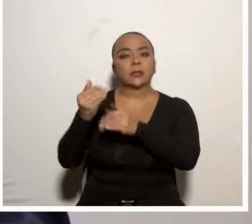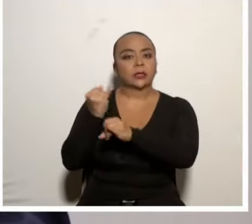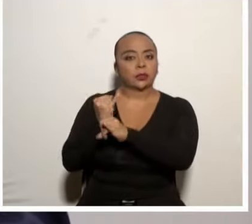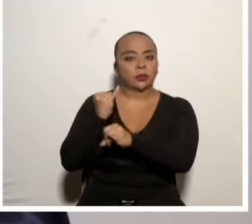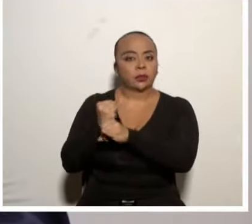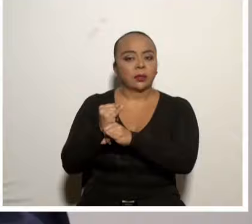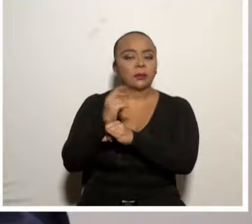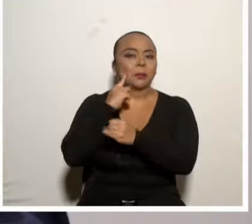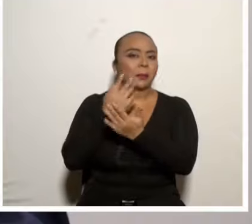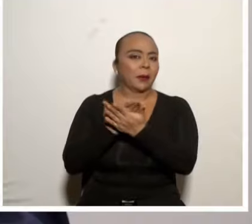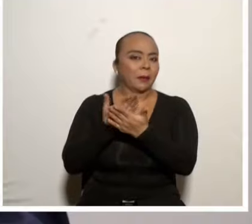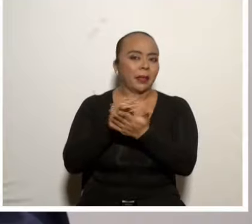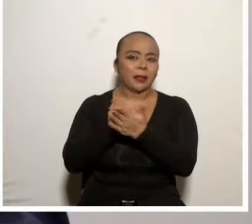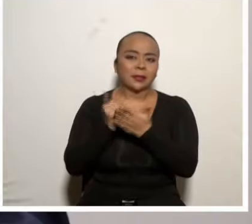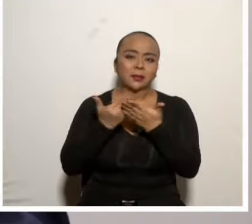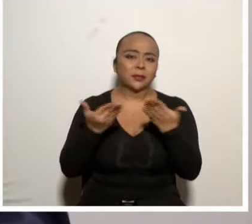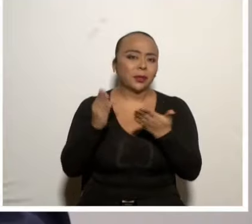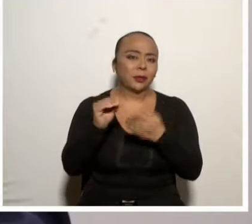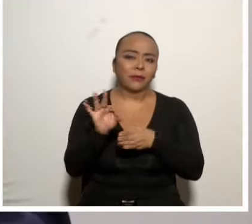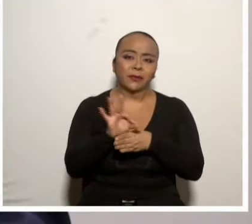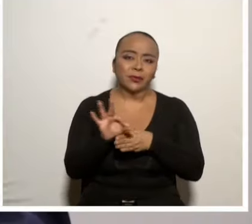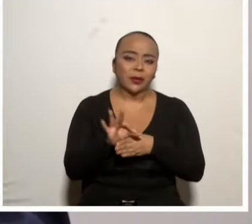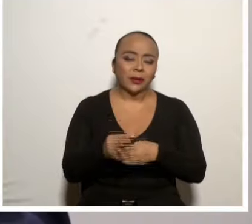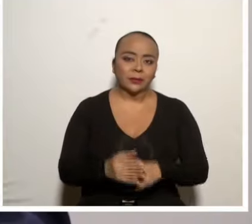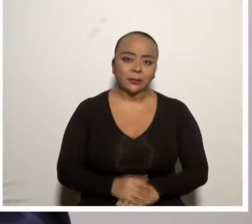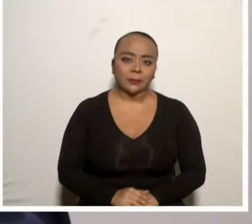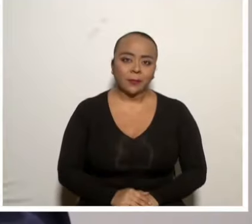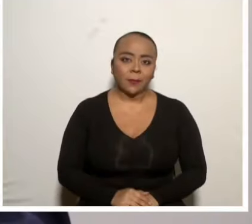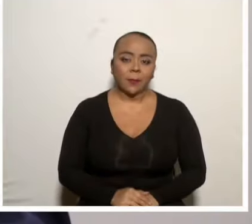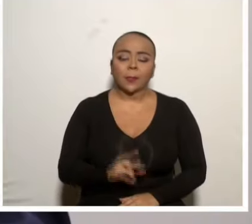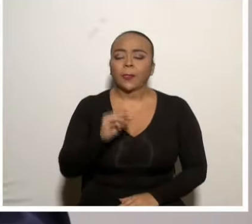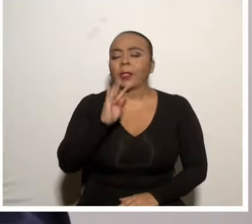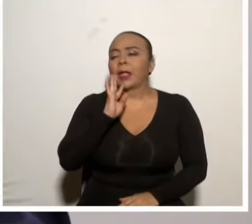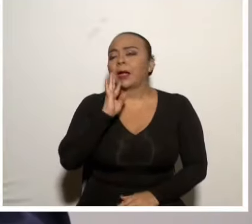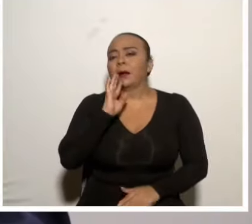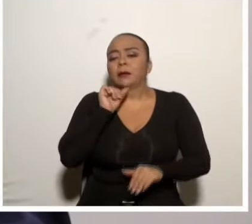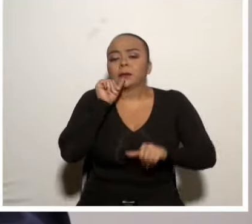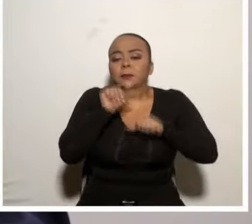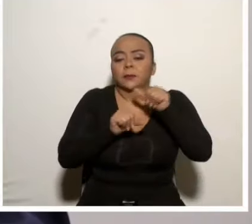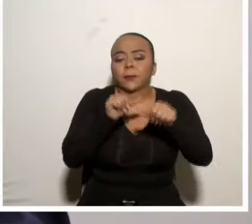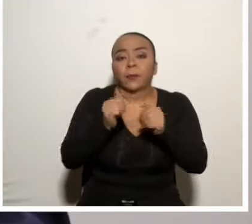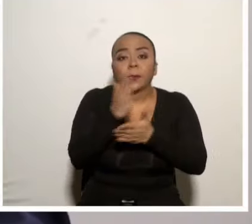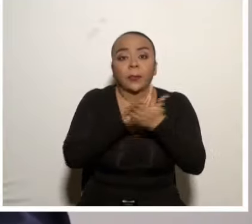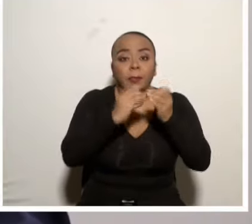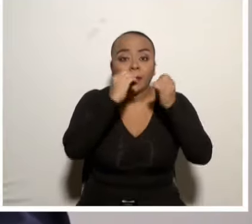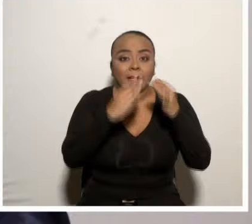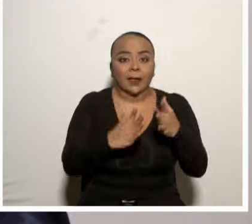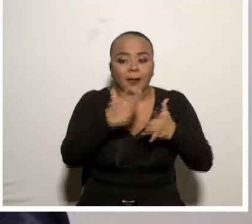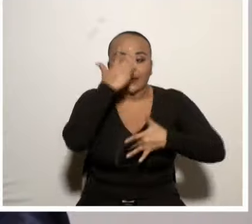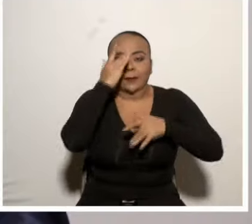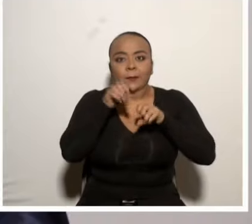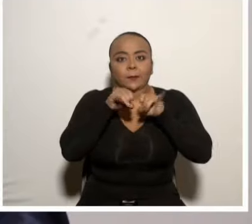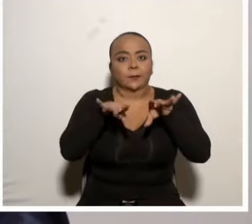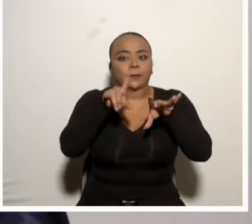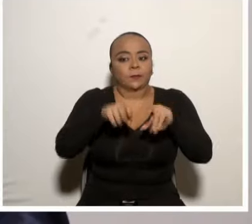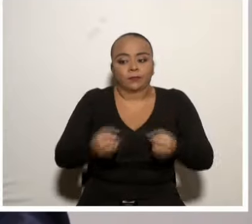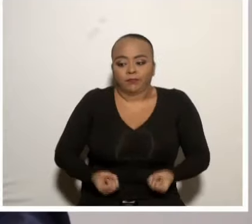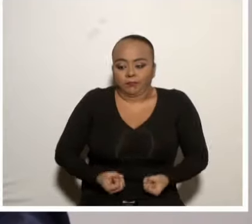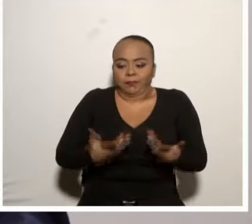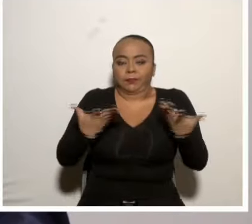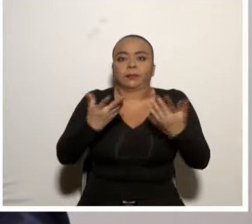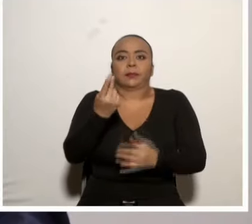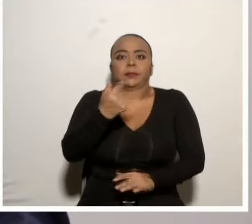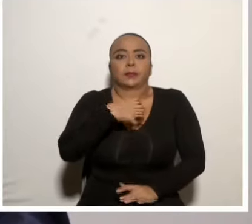es prueba de que esas cosas no funcionan. No hablo del esfuerzo de algunos maestros que en la pandemia han tenido incluso que gastar sus